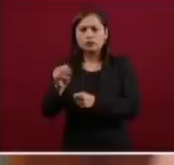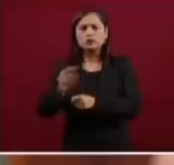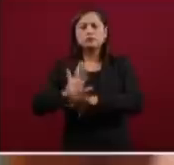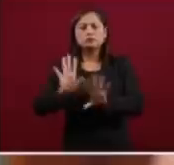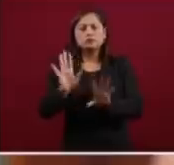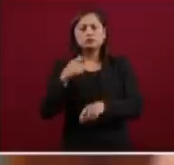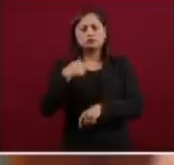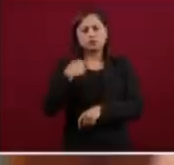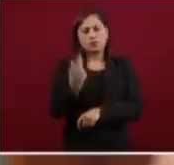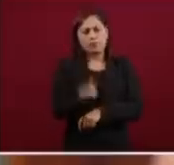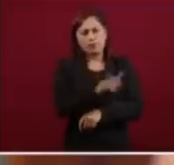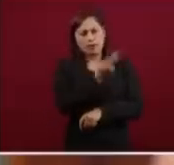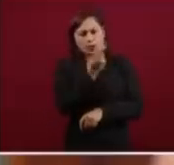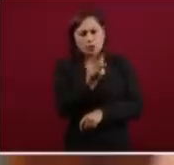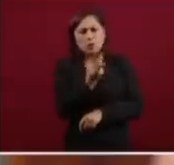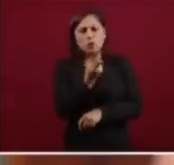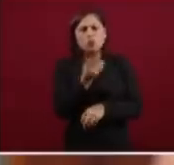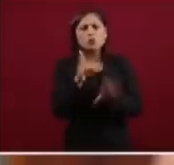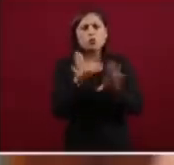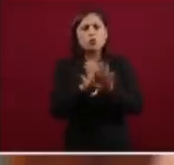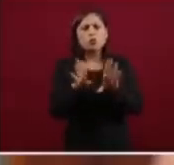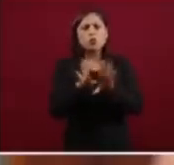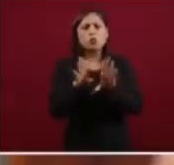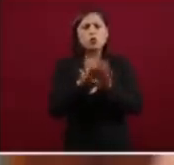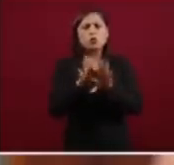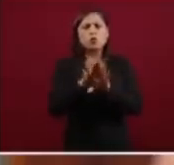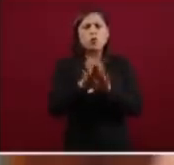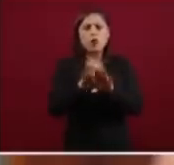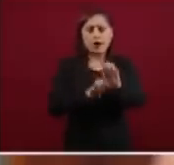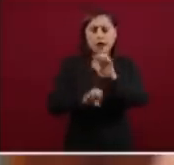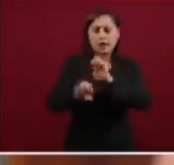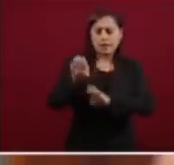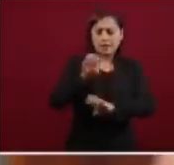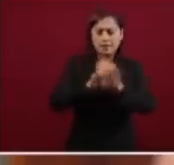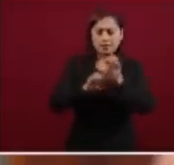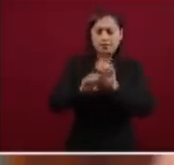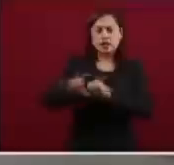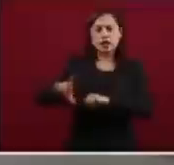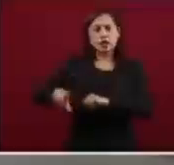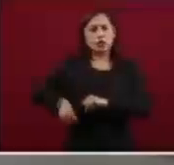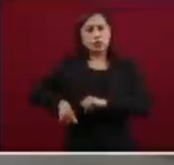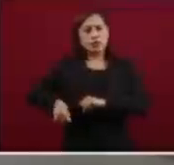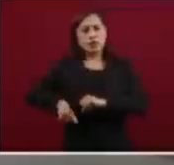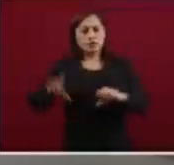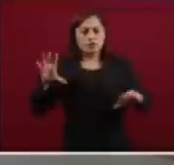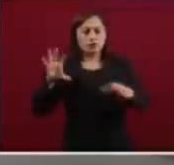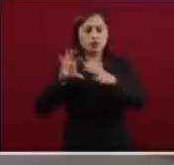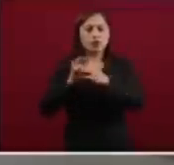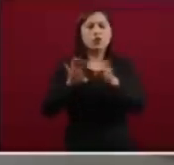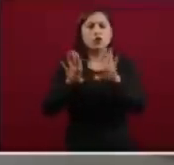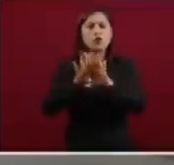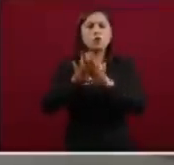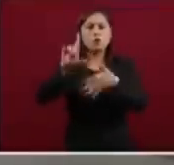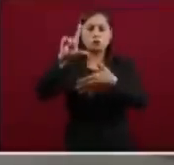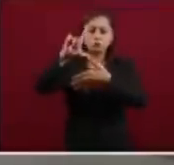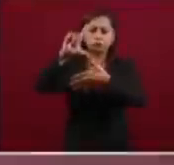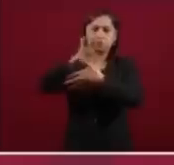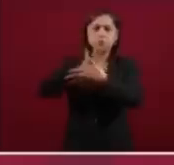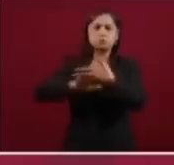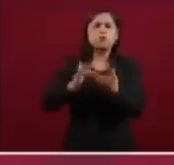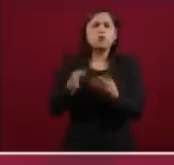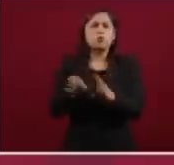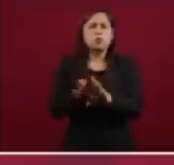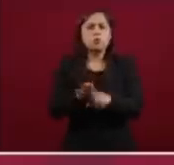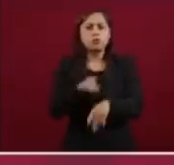relación empresas con gobiernos emanados de la izquierda en latinoamérica gracias bueno en el caso de méxico yo